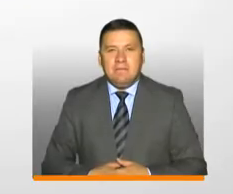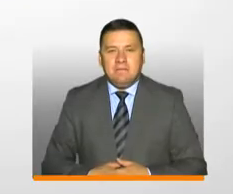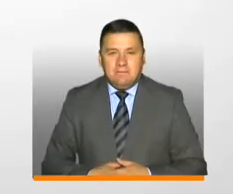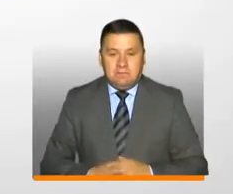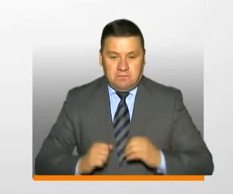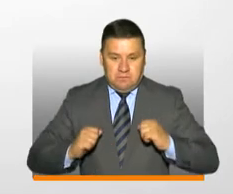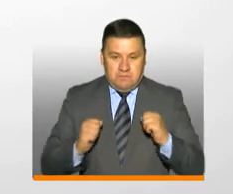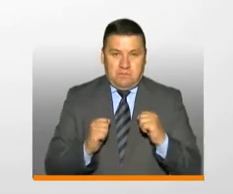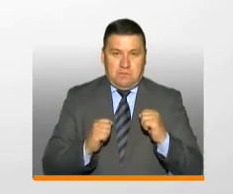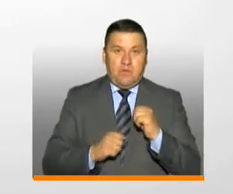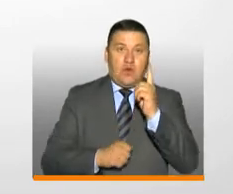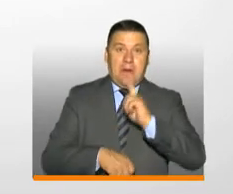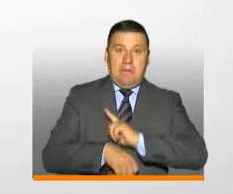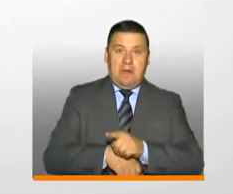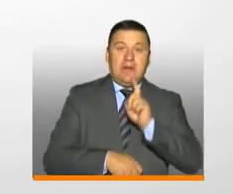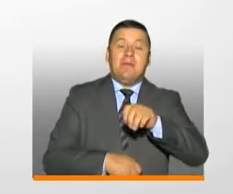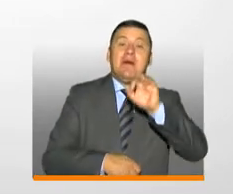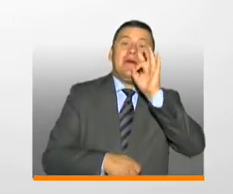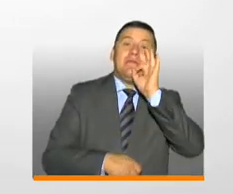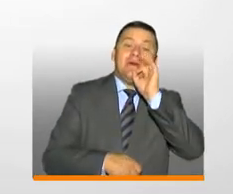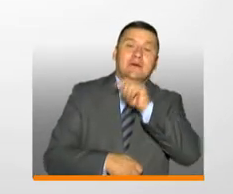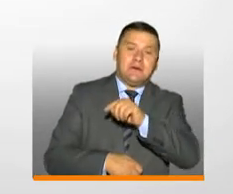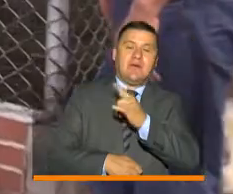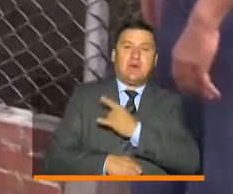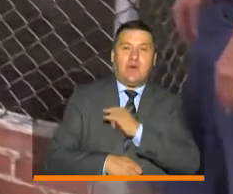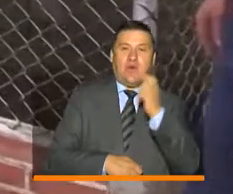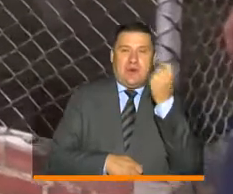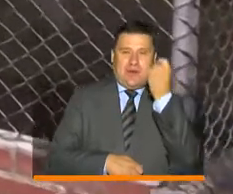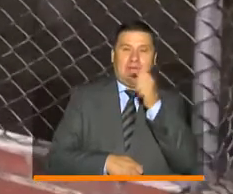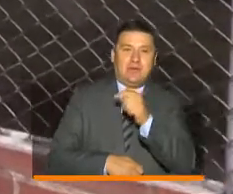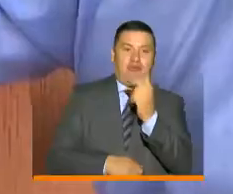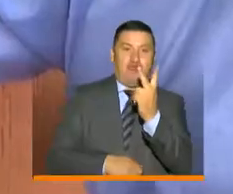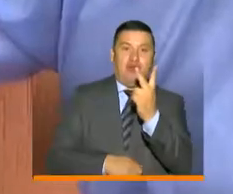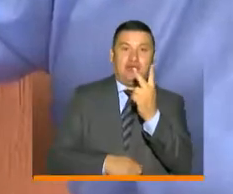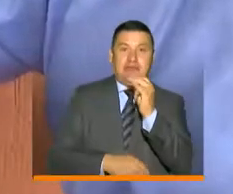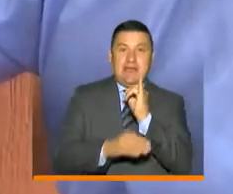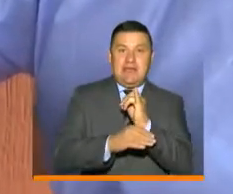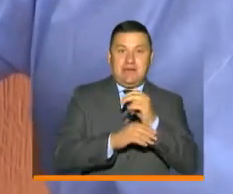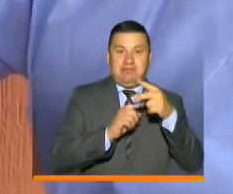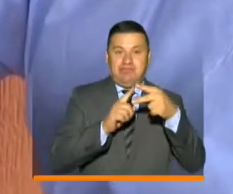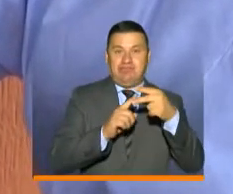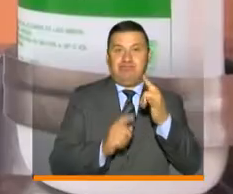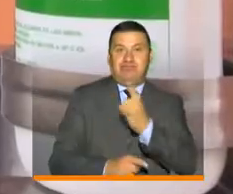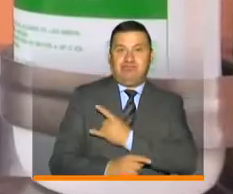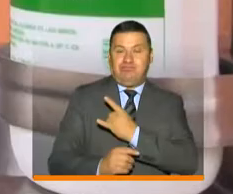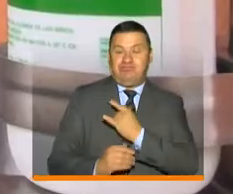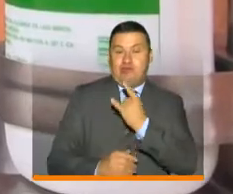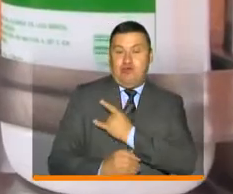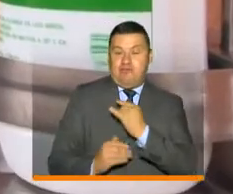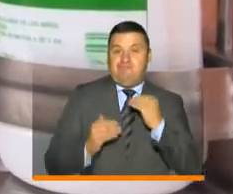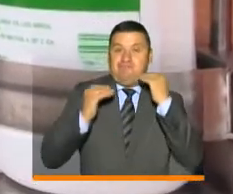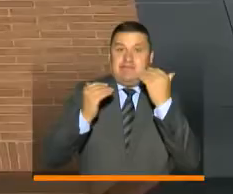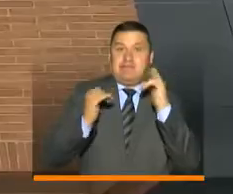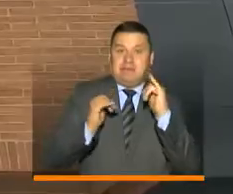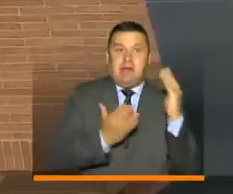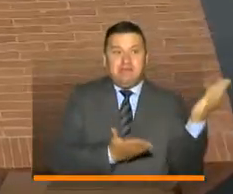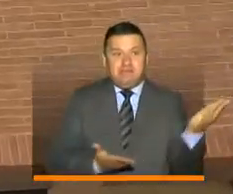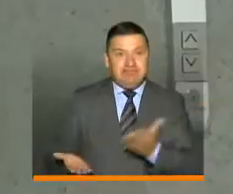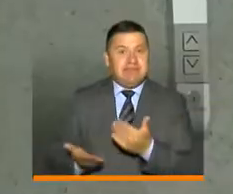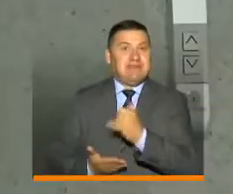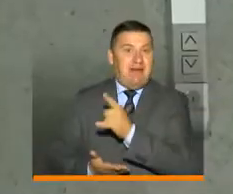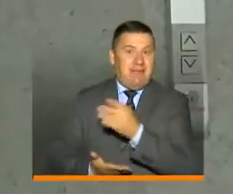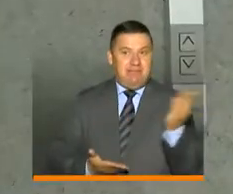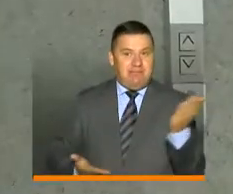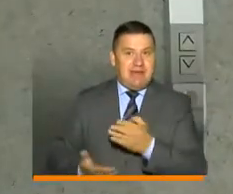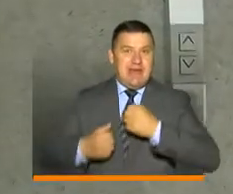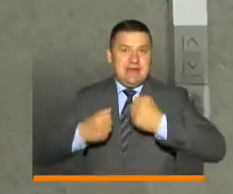En Bogotá, la Uniminuto, y en Villavicencio, la Unillanos. Son dos de las instituciones de educación superior que ya reciben a los estudiantes